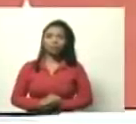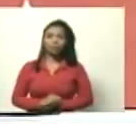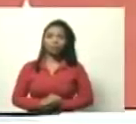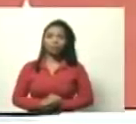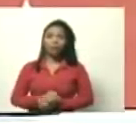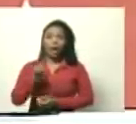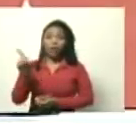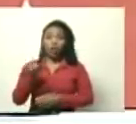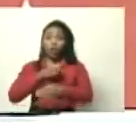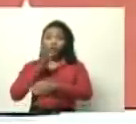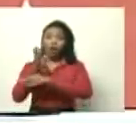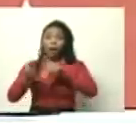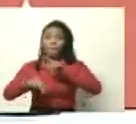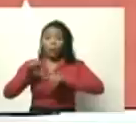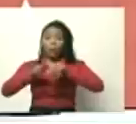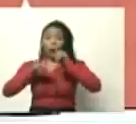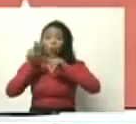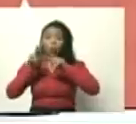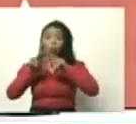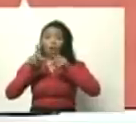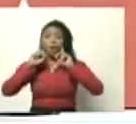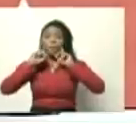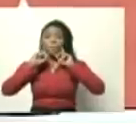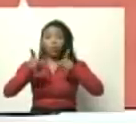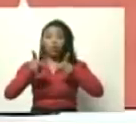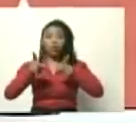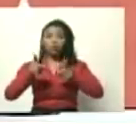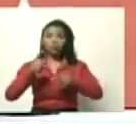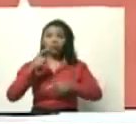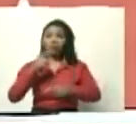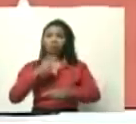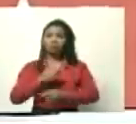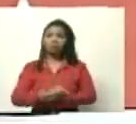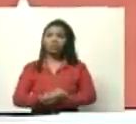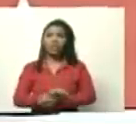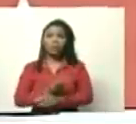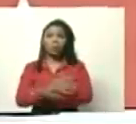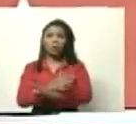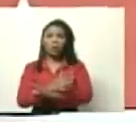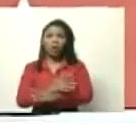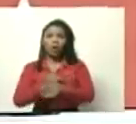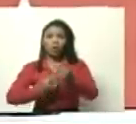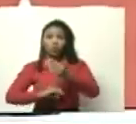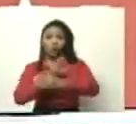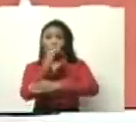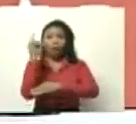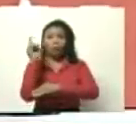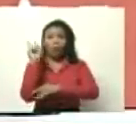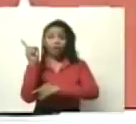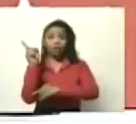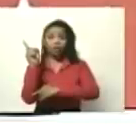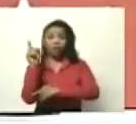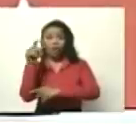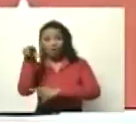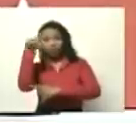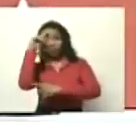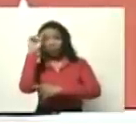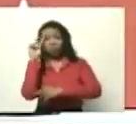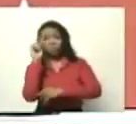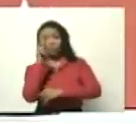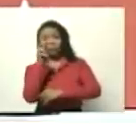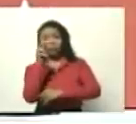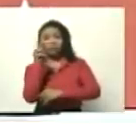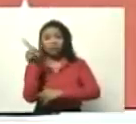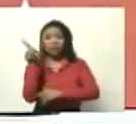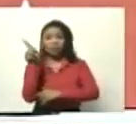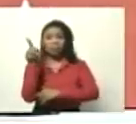Lo que ellos iban a construir allí era una pista de karting. Los árboles le molestaban. Los árboles le molestaban